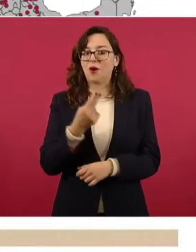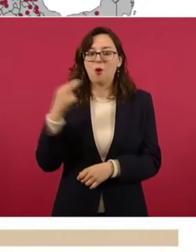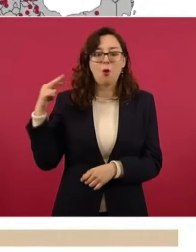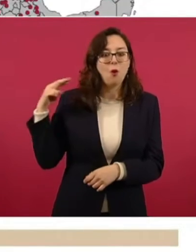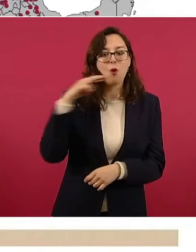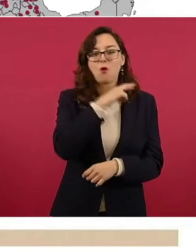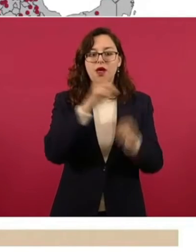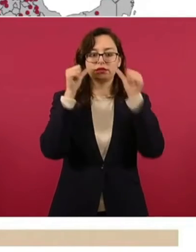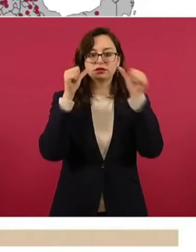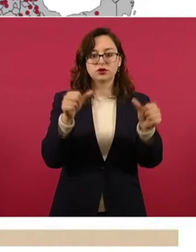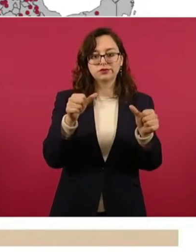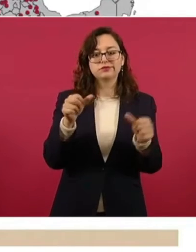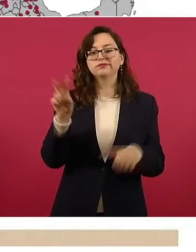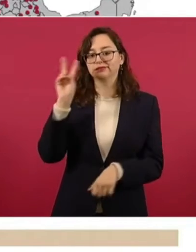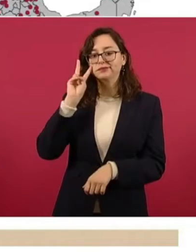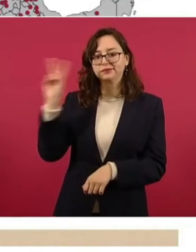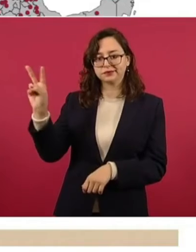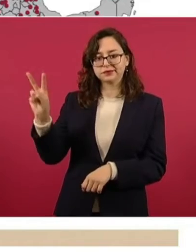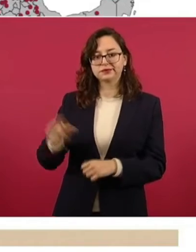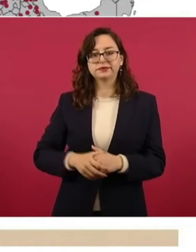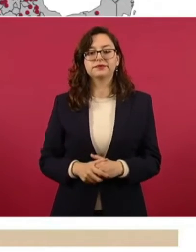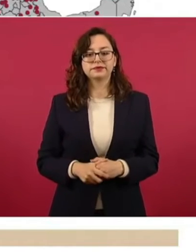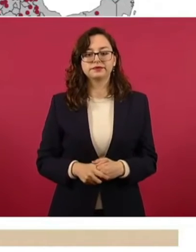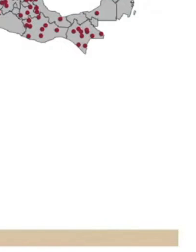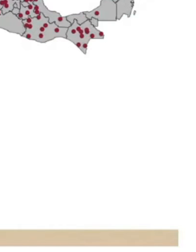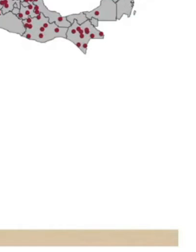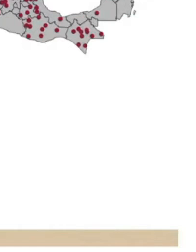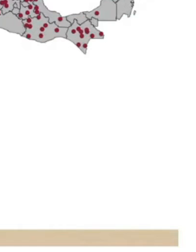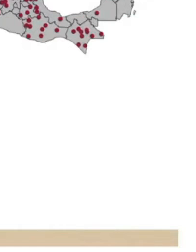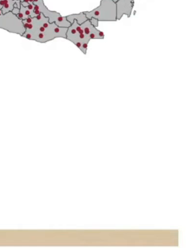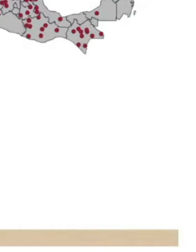infarto. Uno de los principales elementos es la terapia